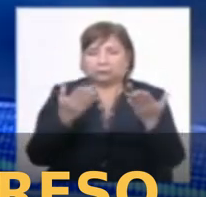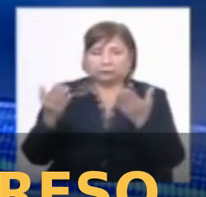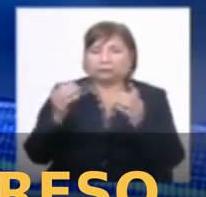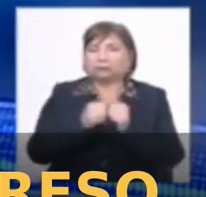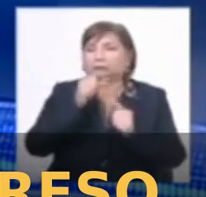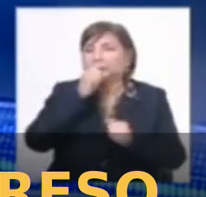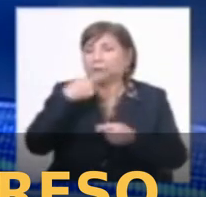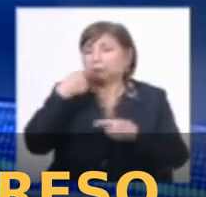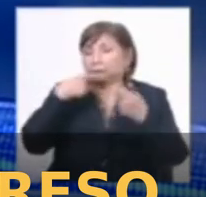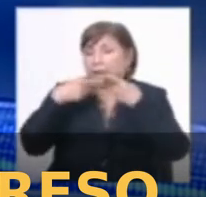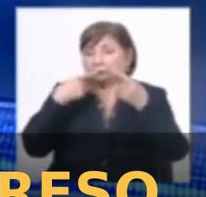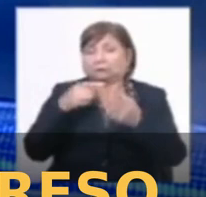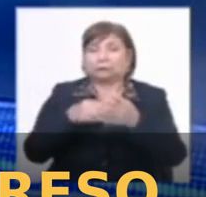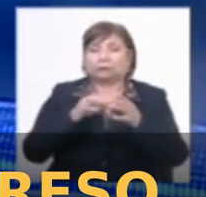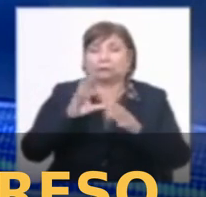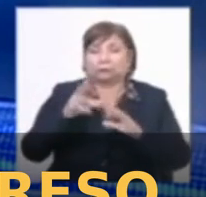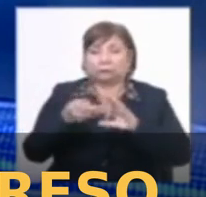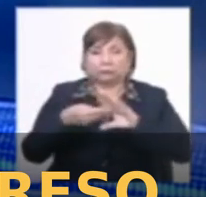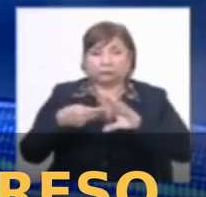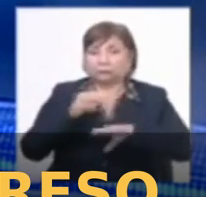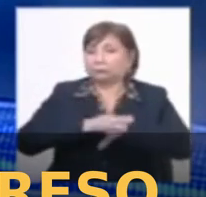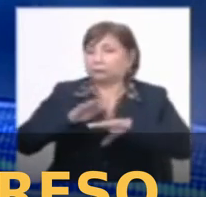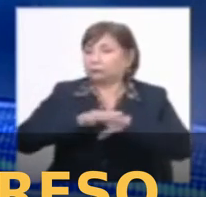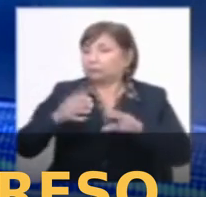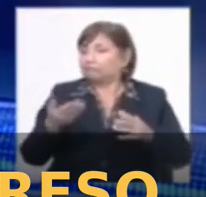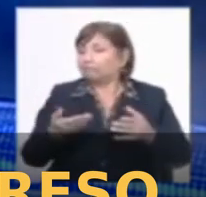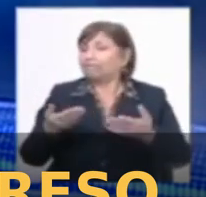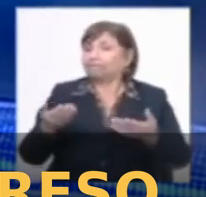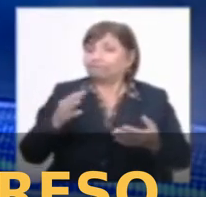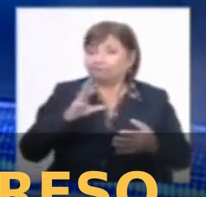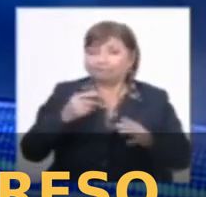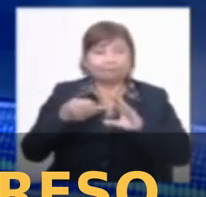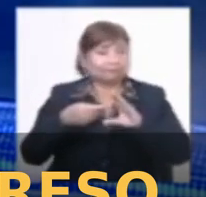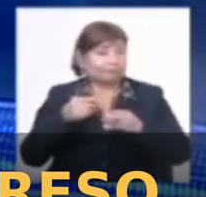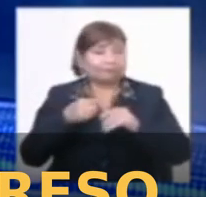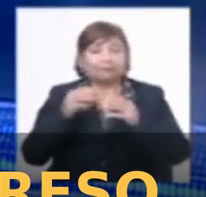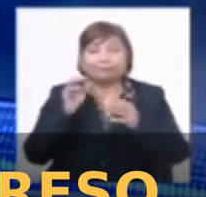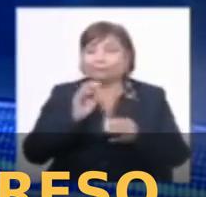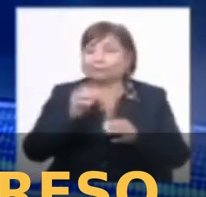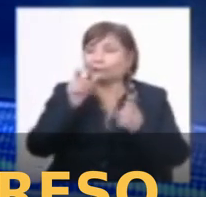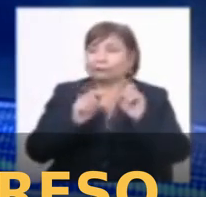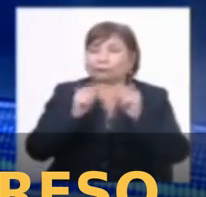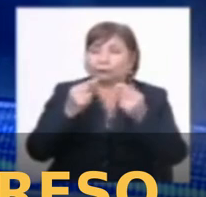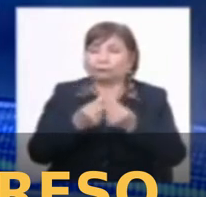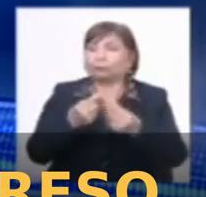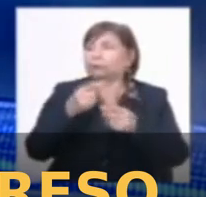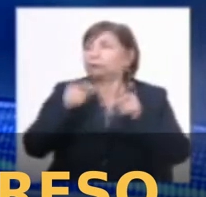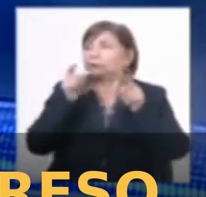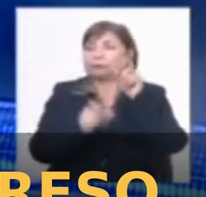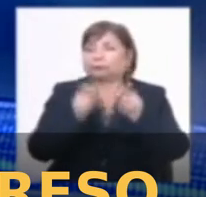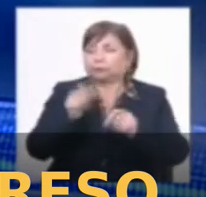declaraciones de actos de corrupción que han tenido para favorecer a ciertos sectores y